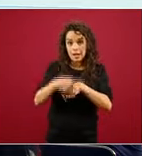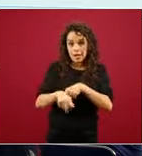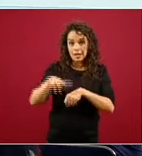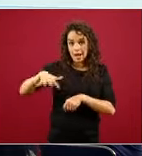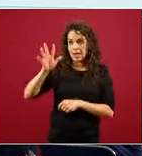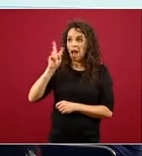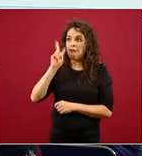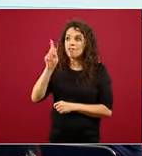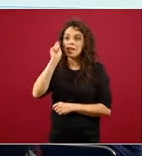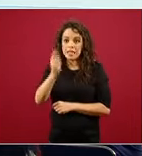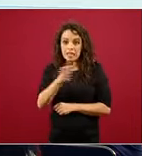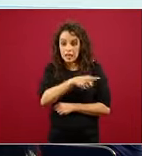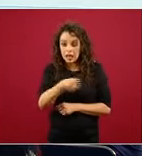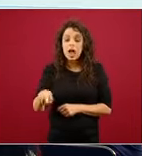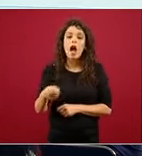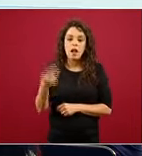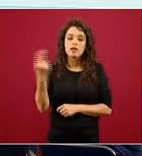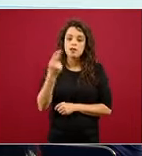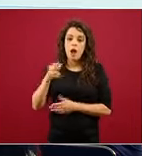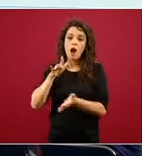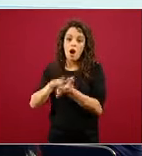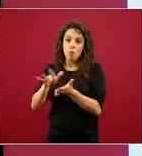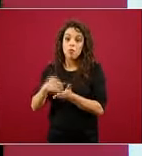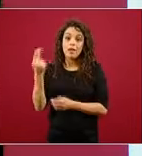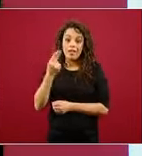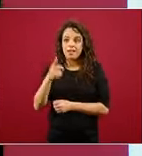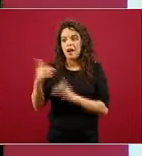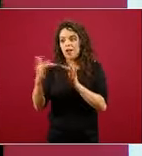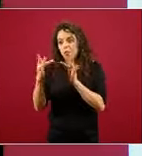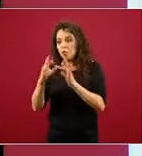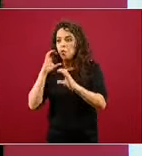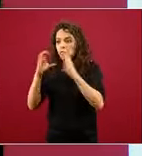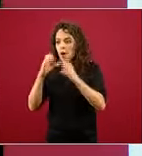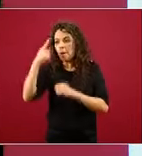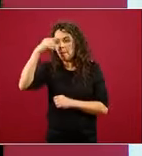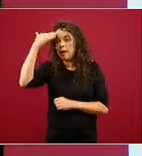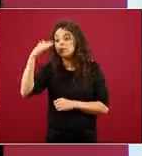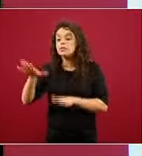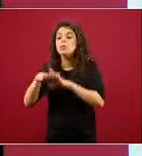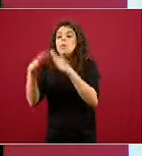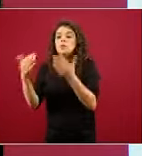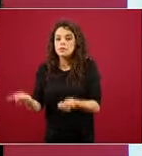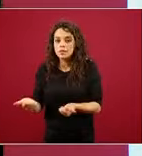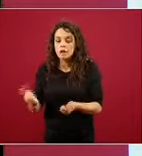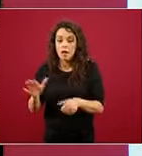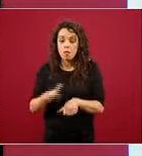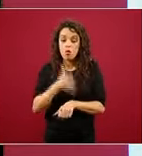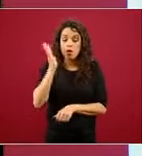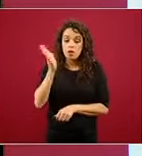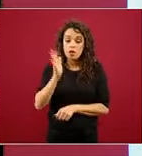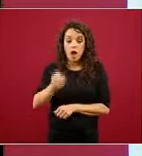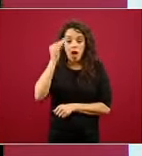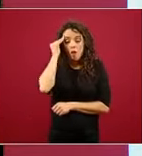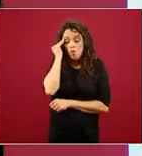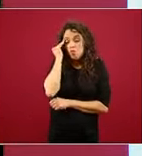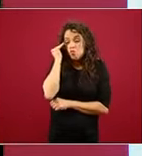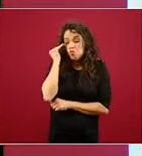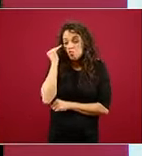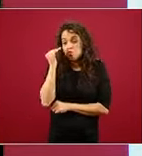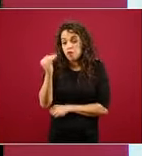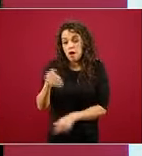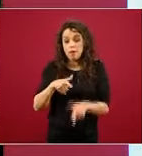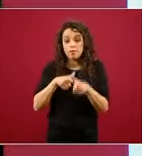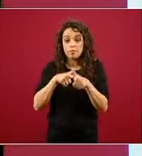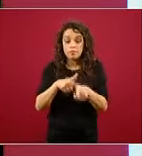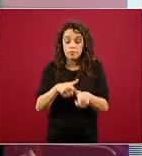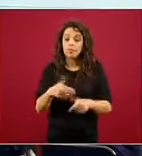También es importante apoyarles en ese sentido porque pues ya llevamos prácticamente mucho tiempo aplicando estas medidas que a todos